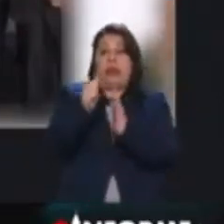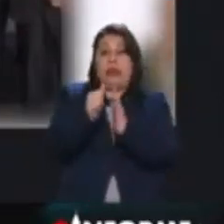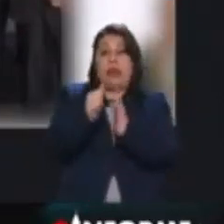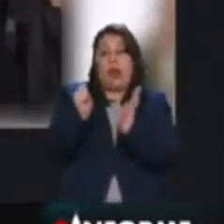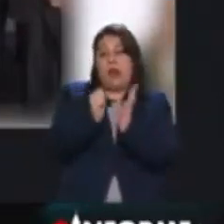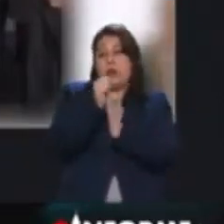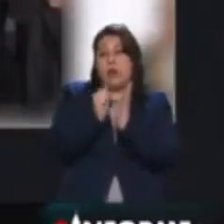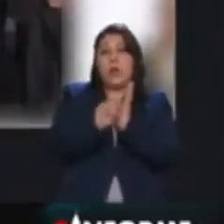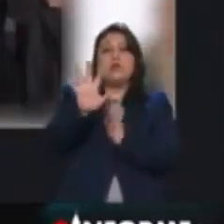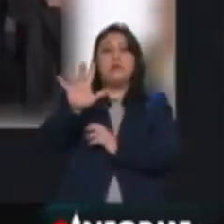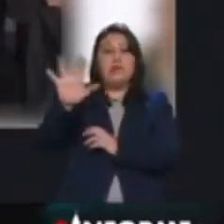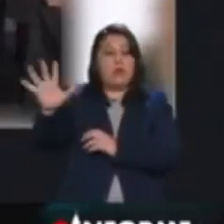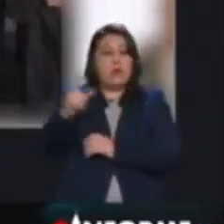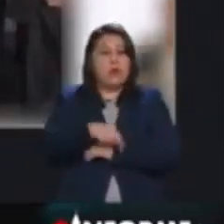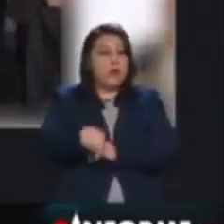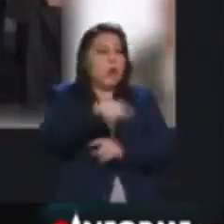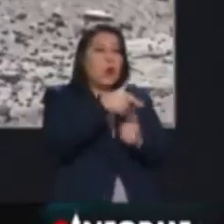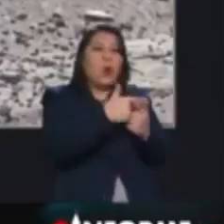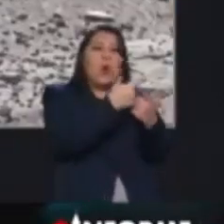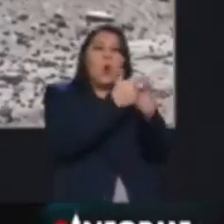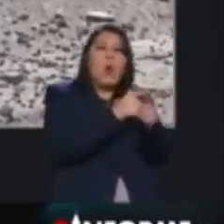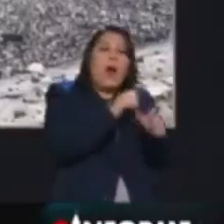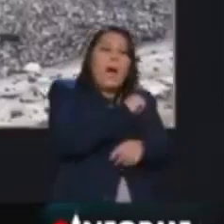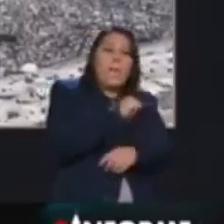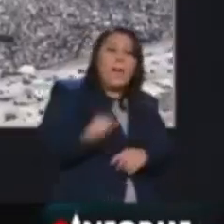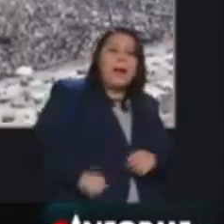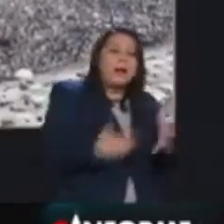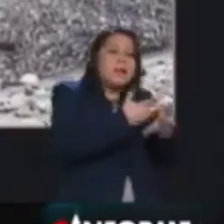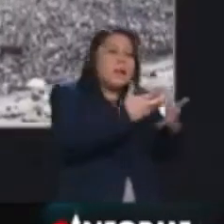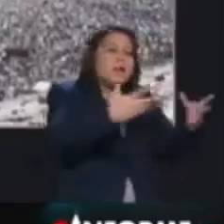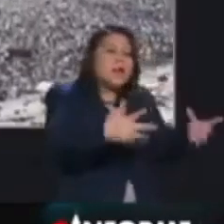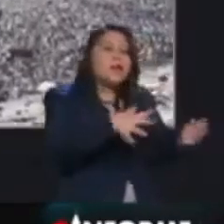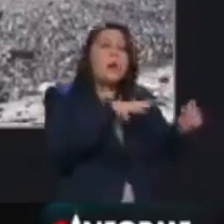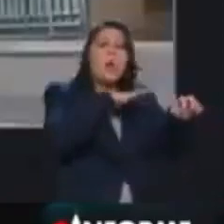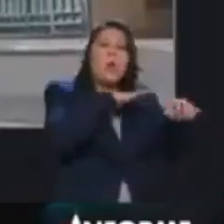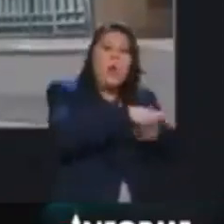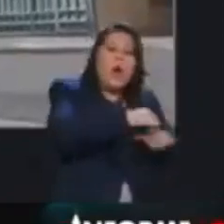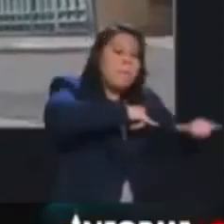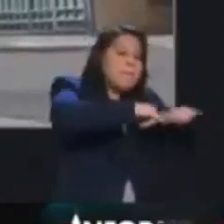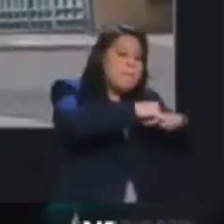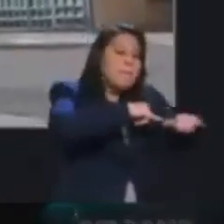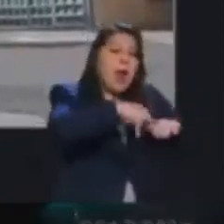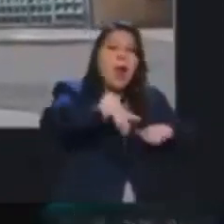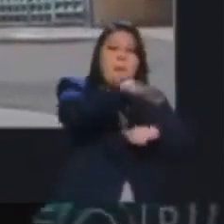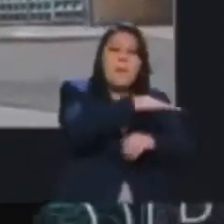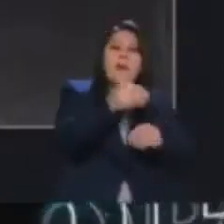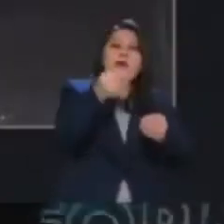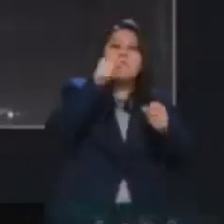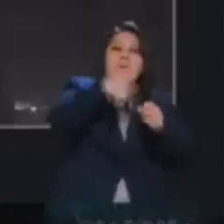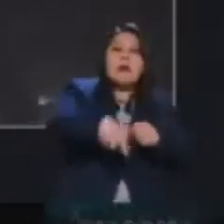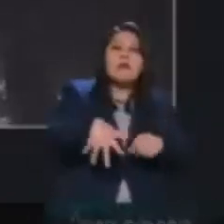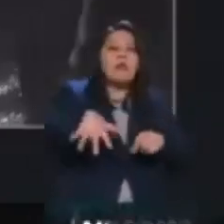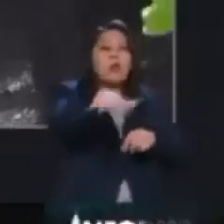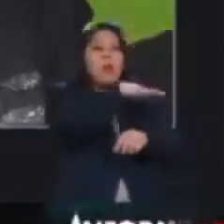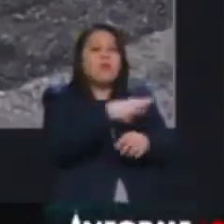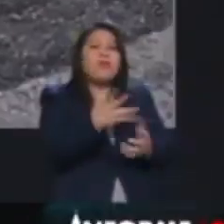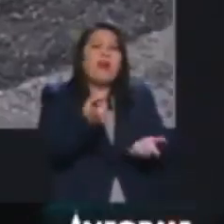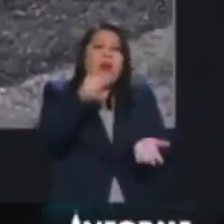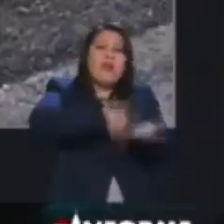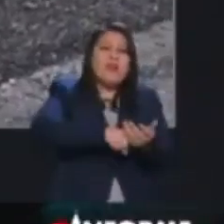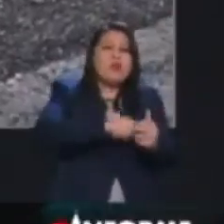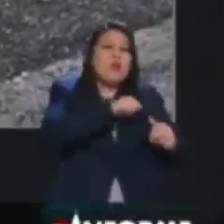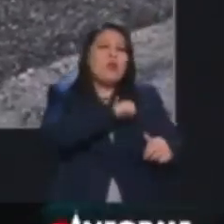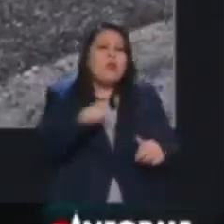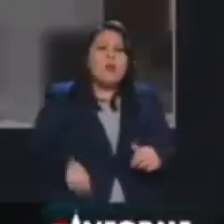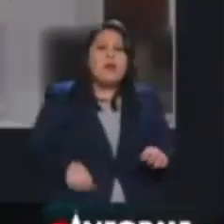por población, por marginación, por infraestructura y por equipamiento urbano. Entonces, pues no hay ese tema, que además,